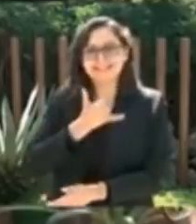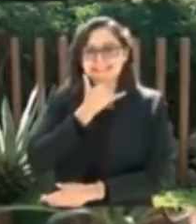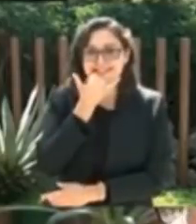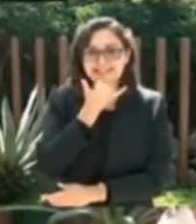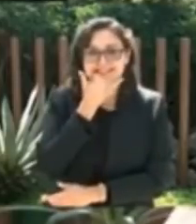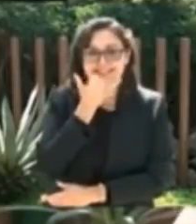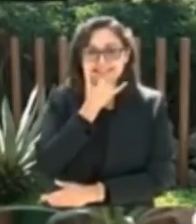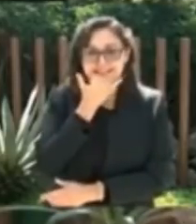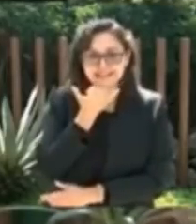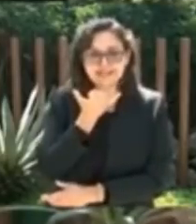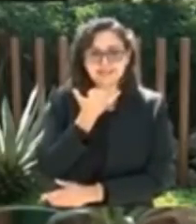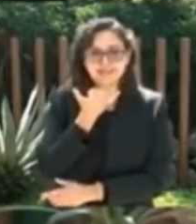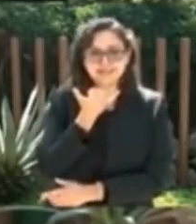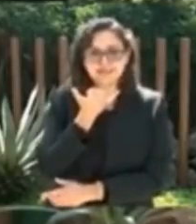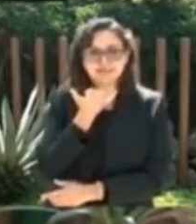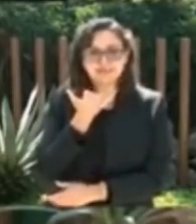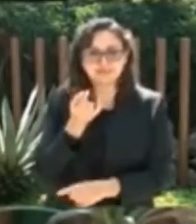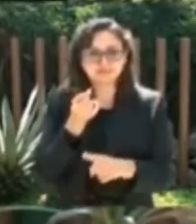Eso se creó